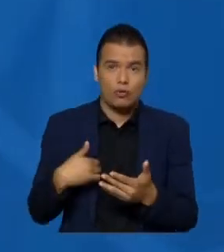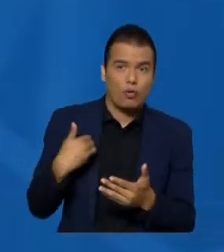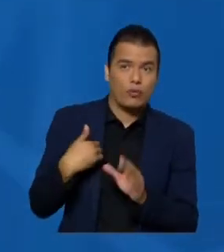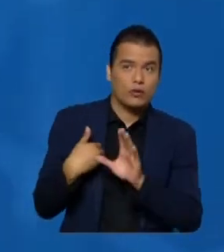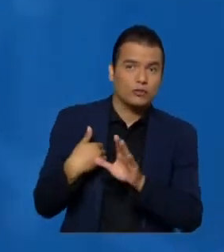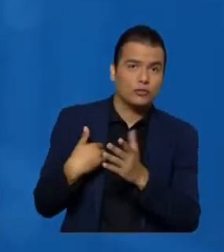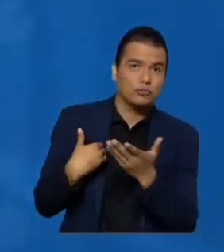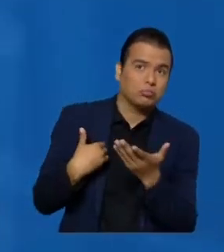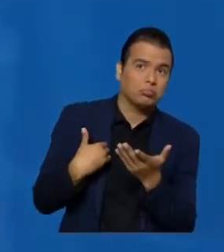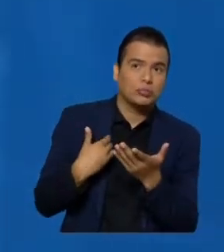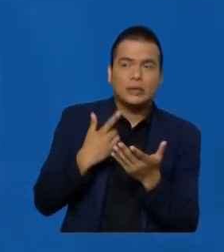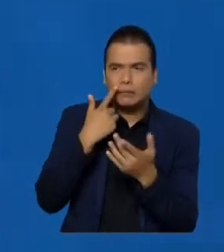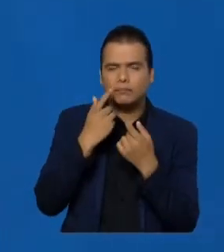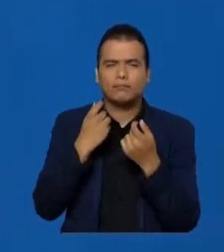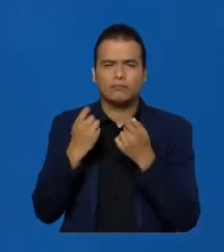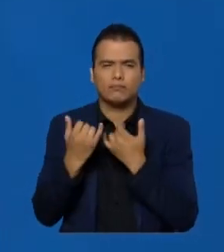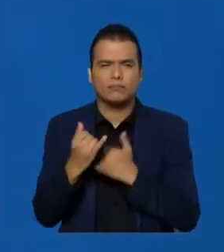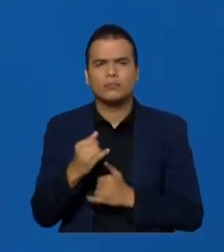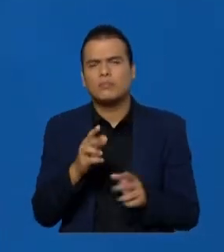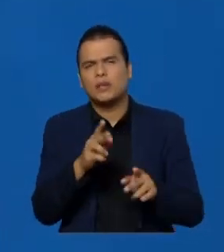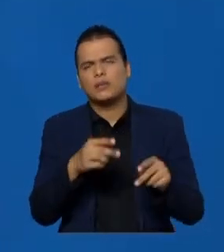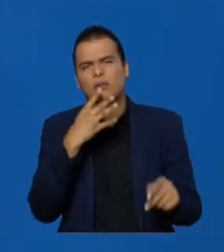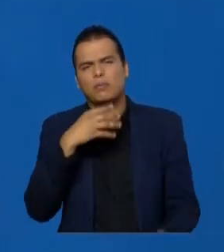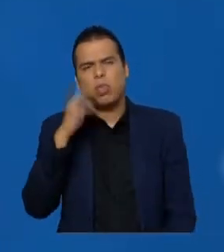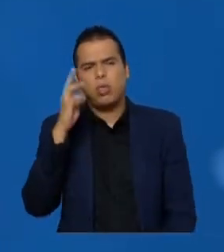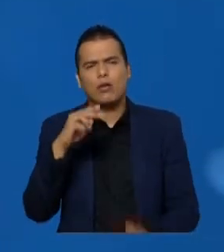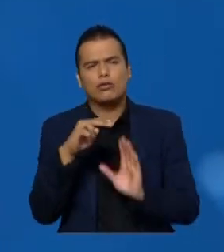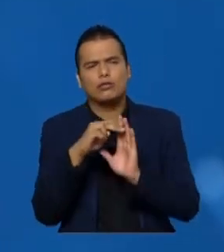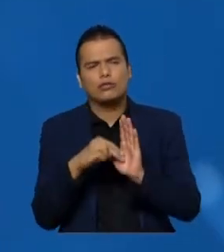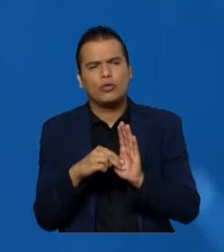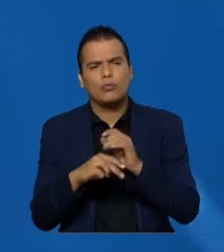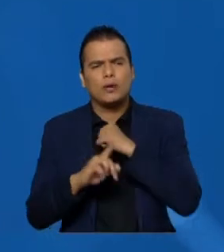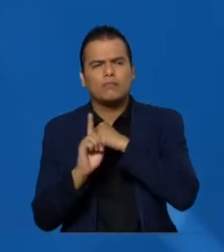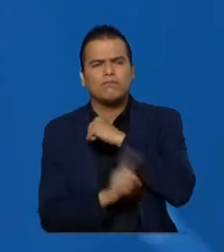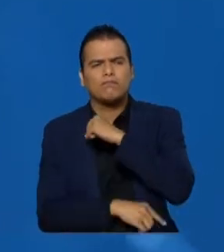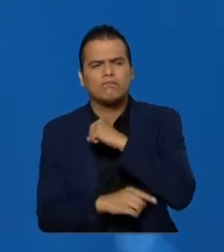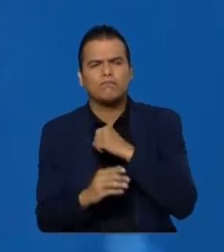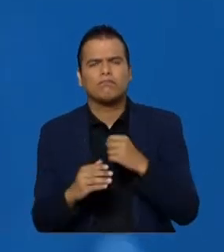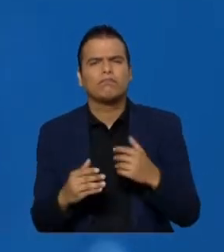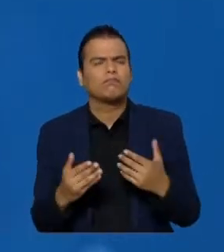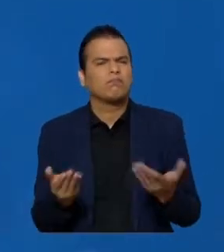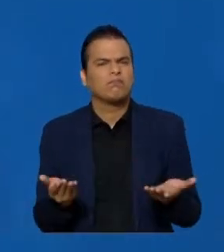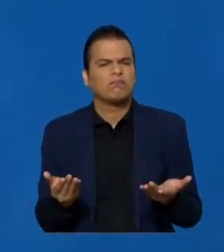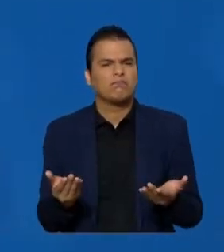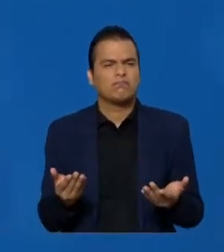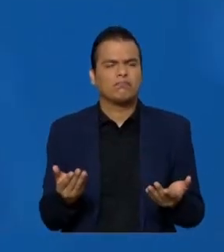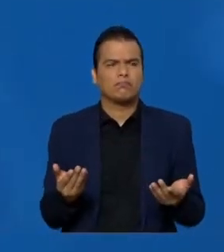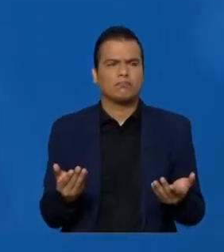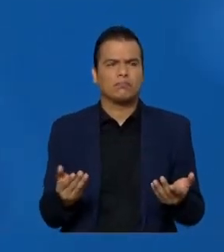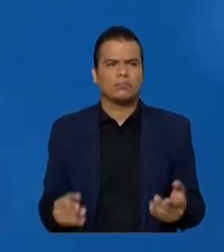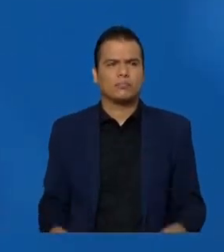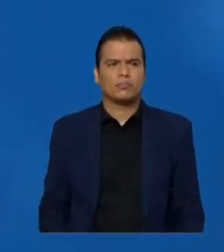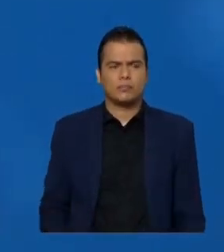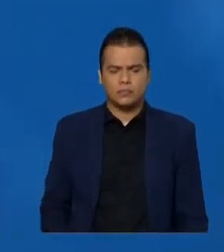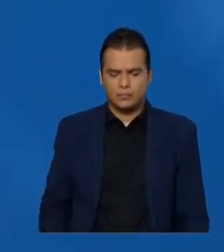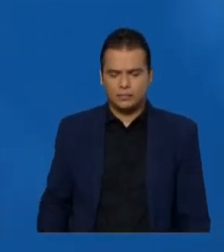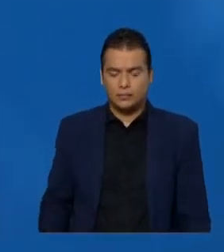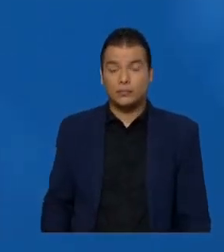para quienes no cumplan esta medida y sean vistos por las autoridades, requeridos en un